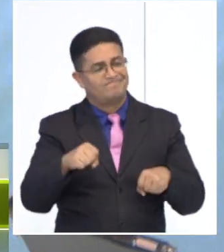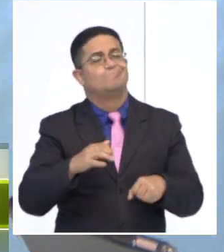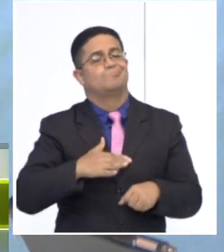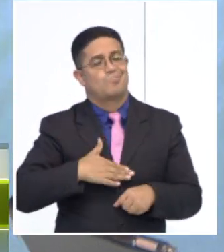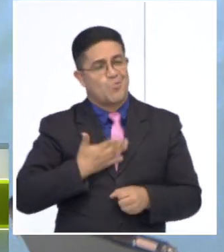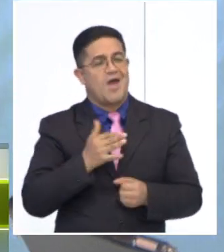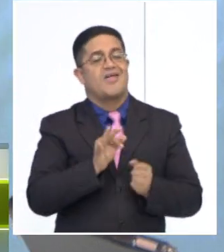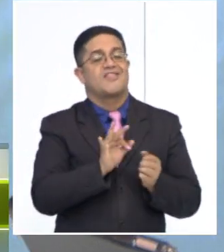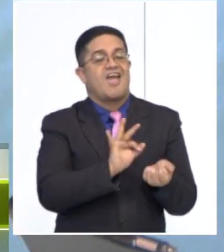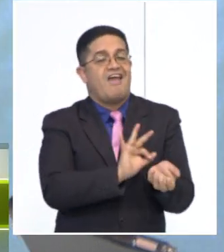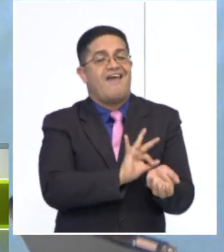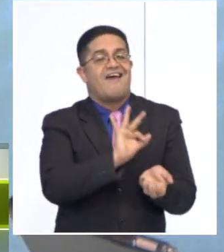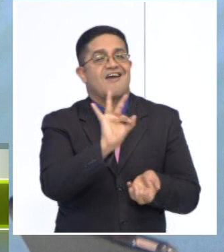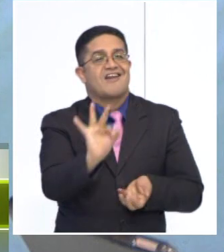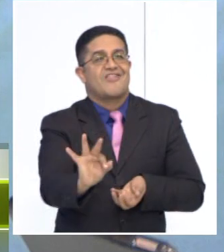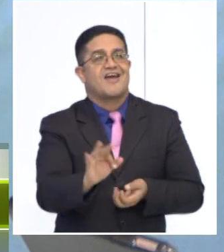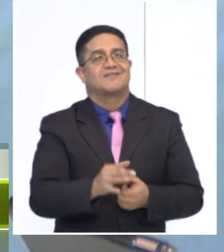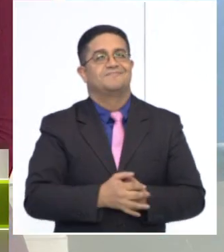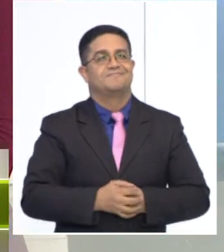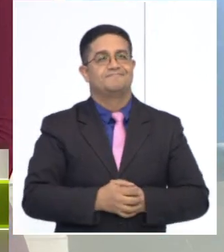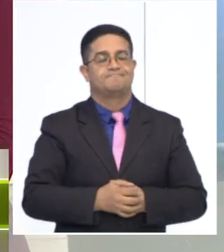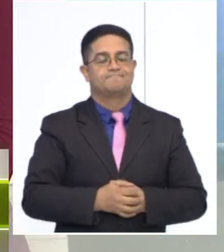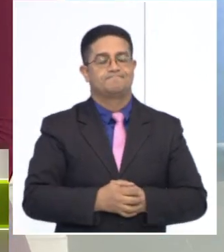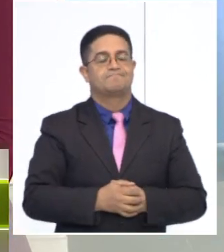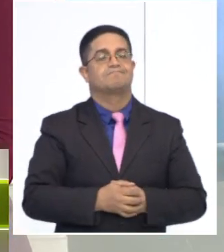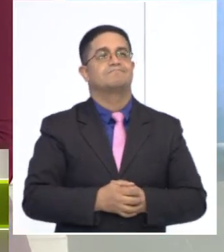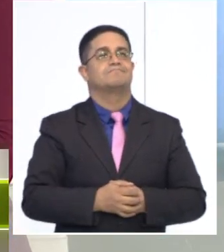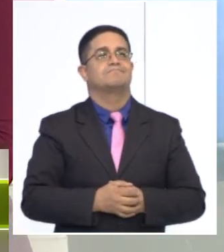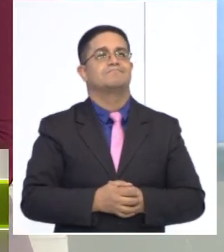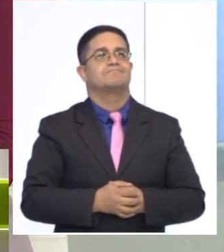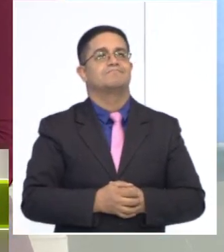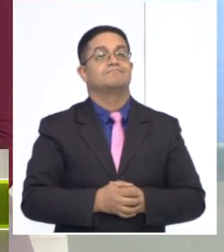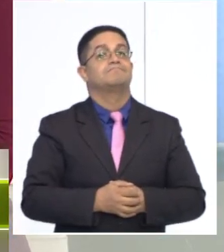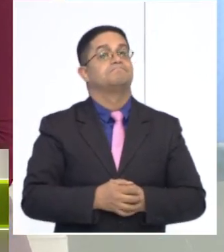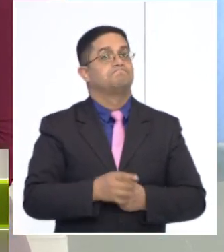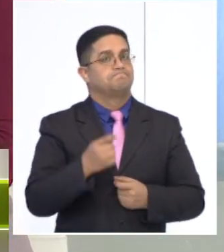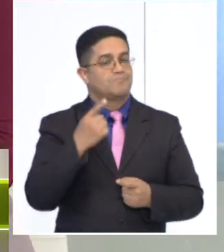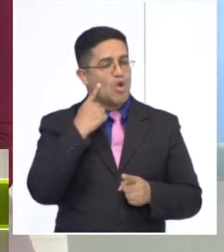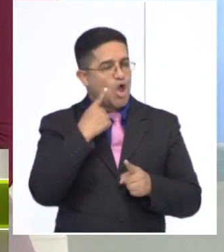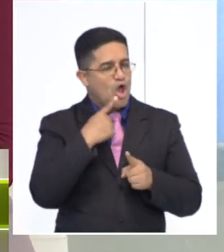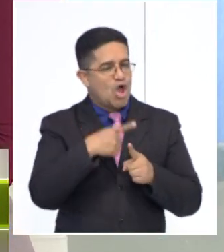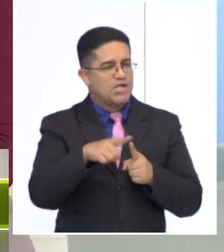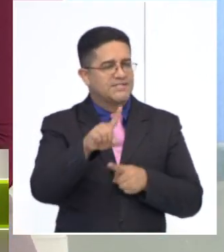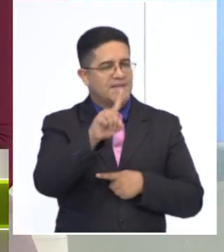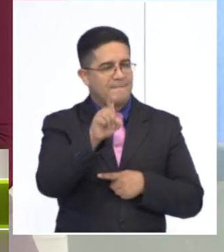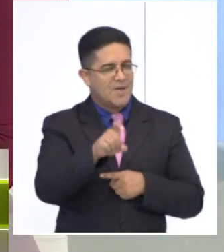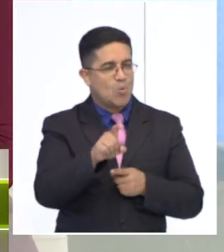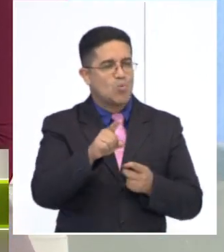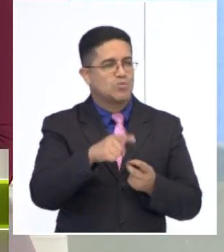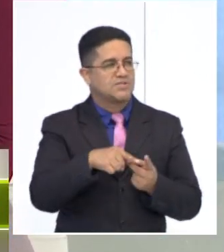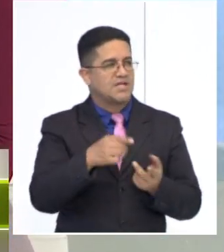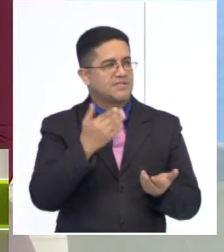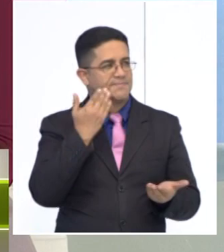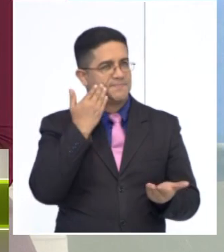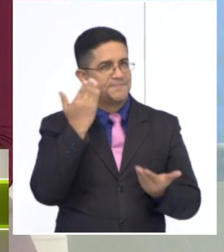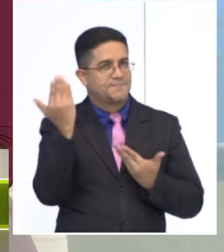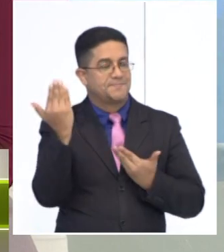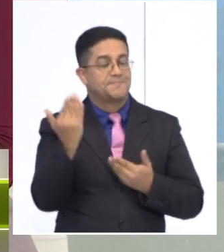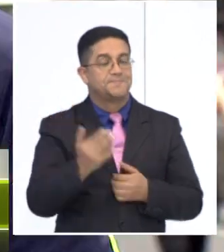enfermedad hereditaria. Tenemos muchas más preguntas de la calle, también por redes sociales, seguimos